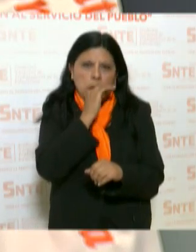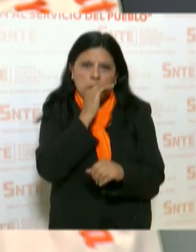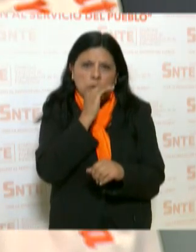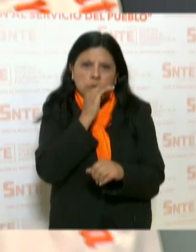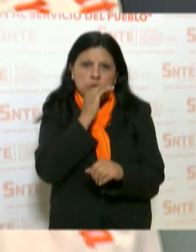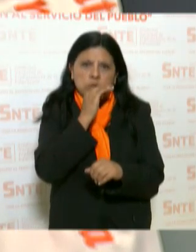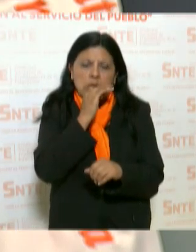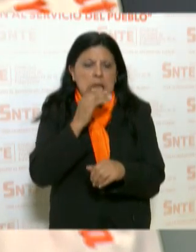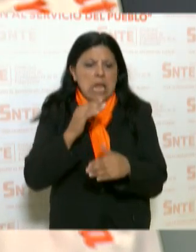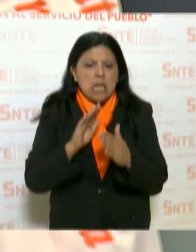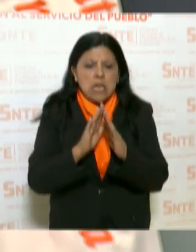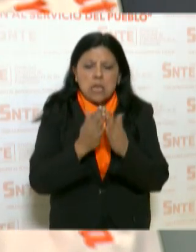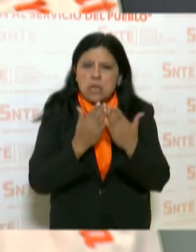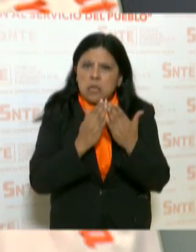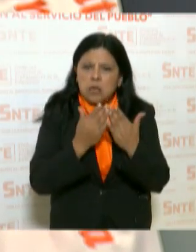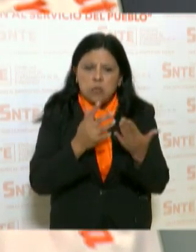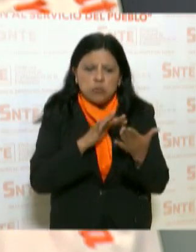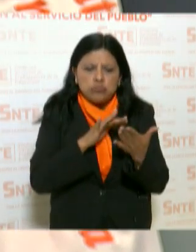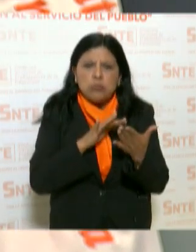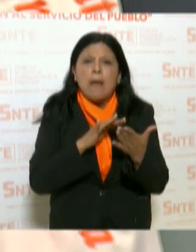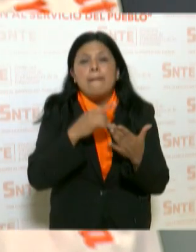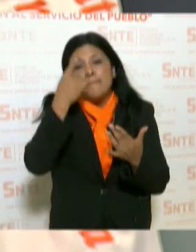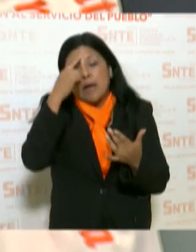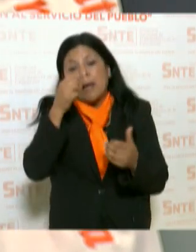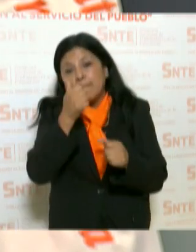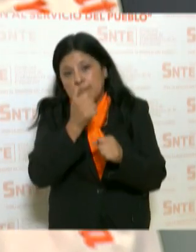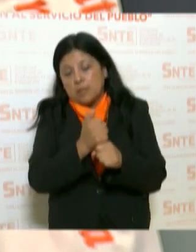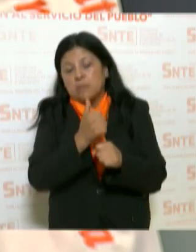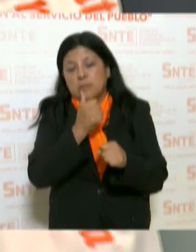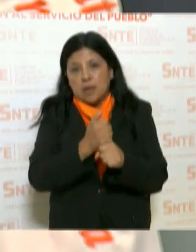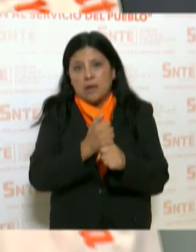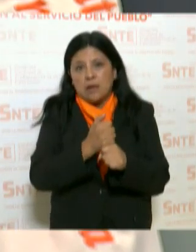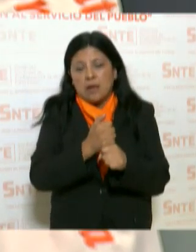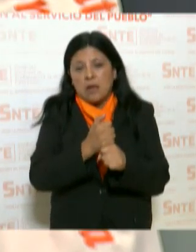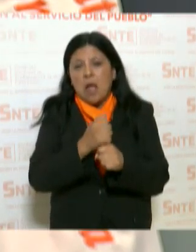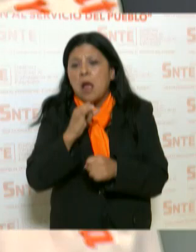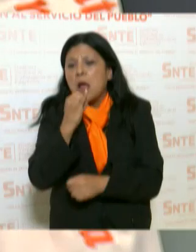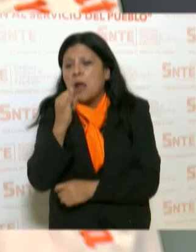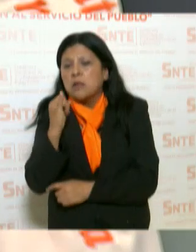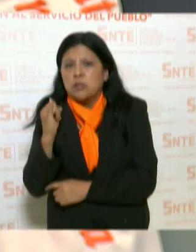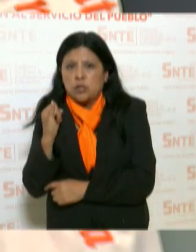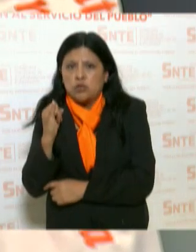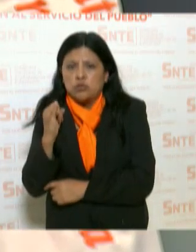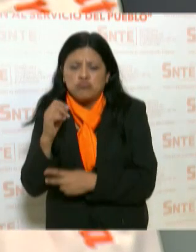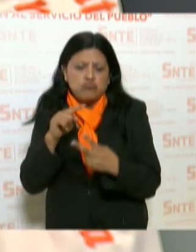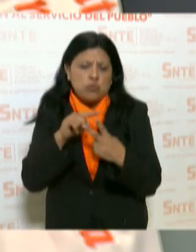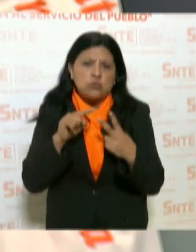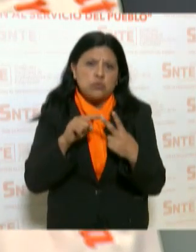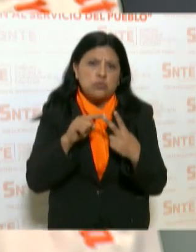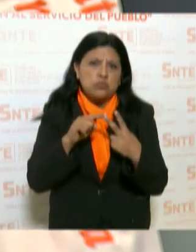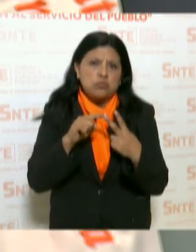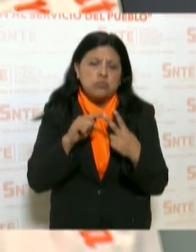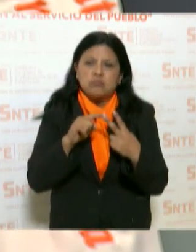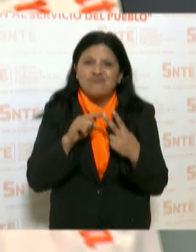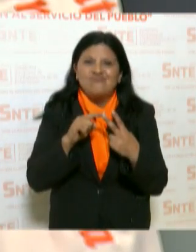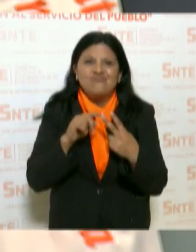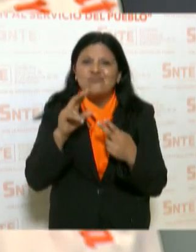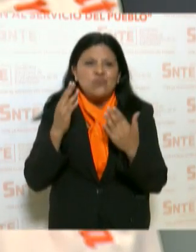texto de primaria, preescolar y primaria, no el de